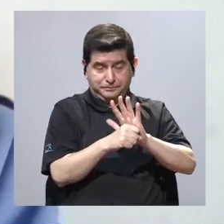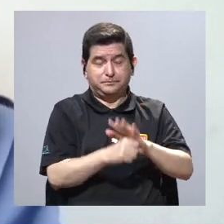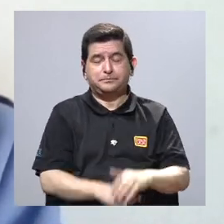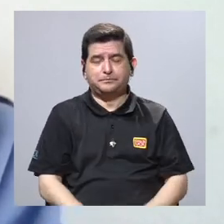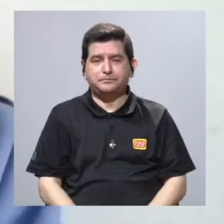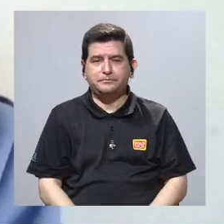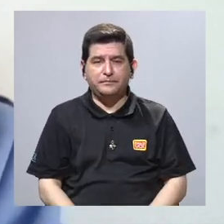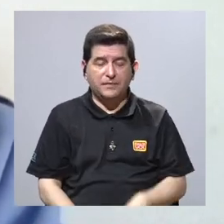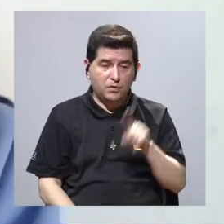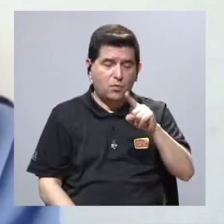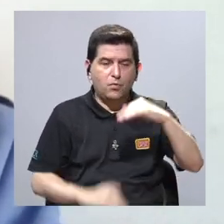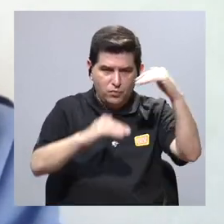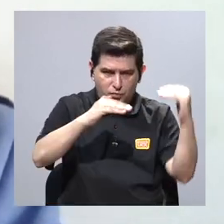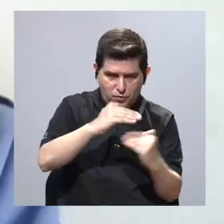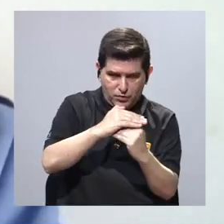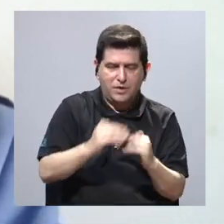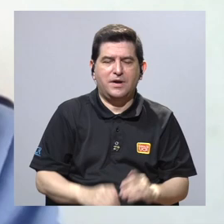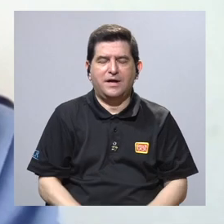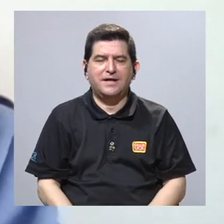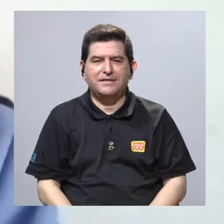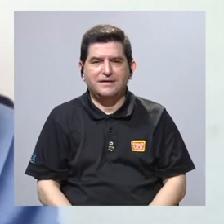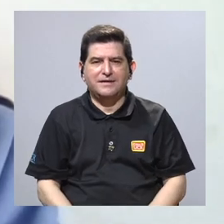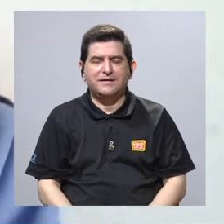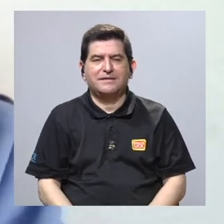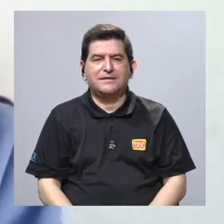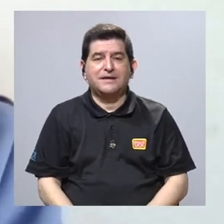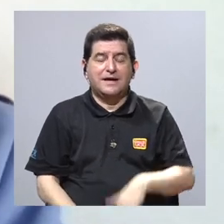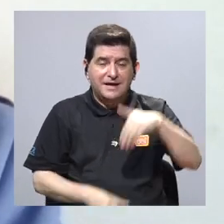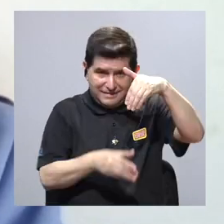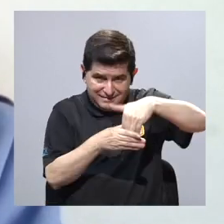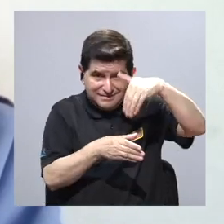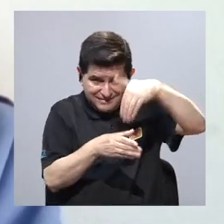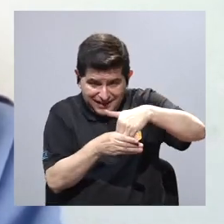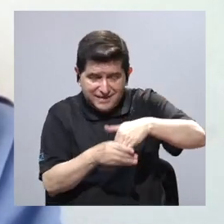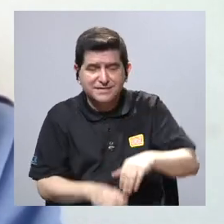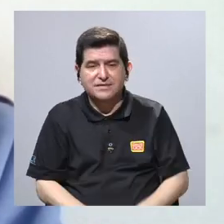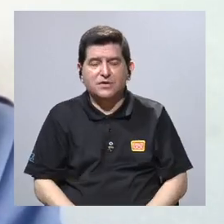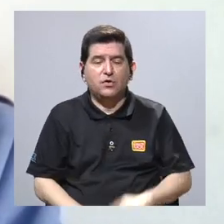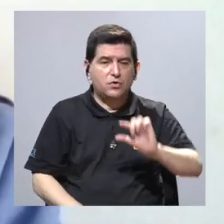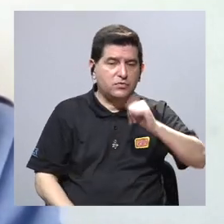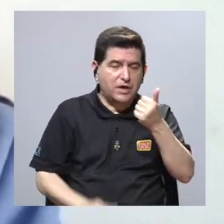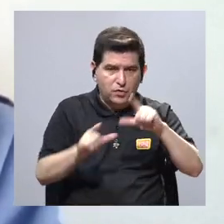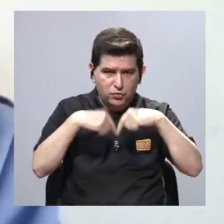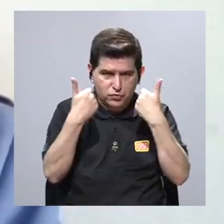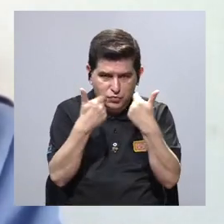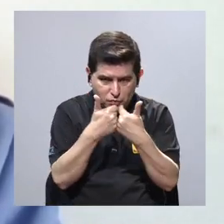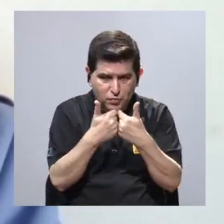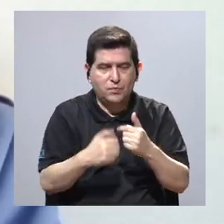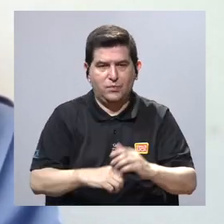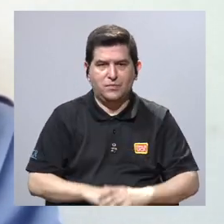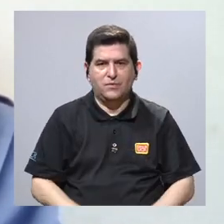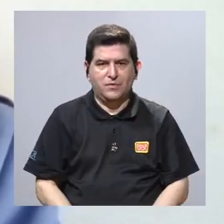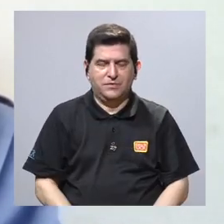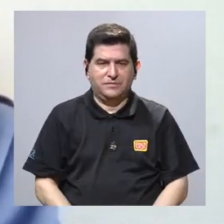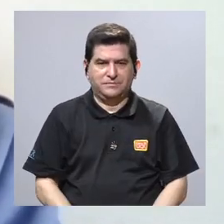Coronaviridae, con una subfamilia Coronavirinae. Y dentro de esta